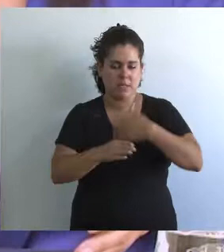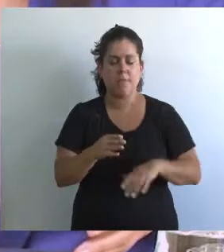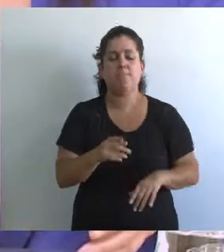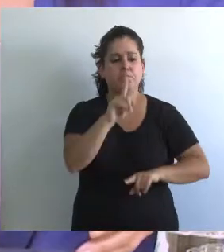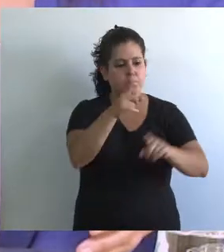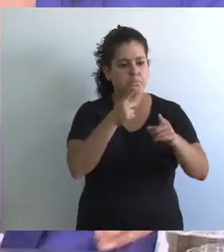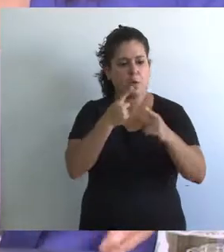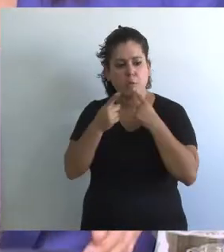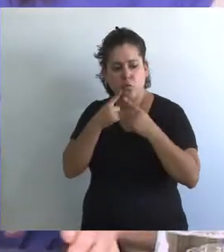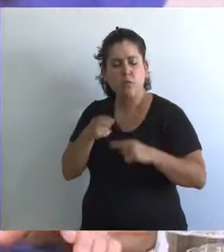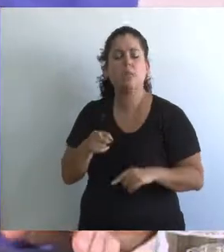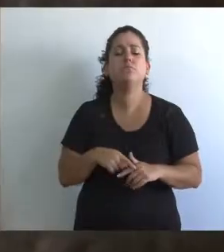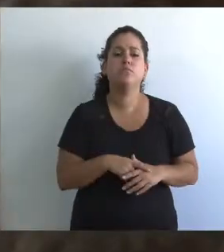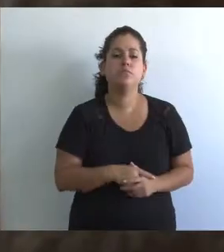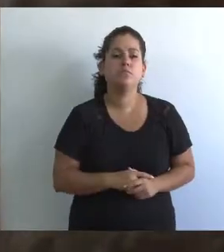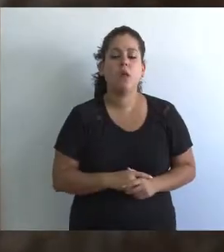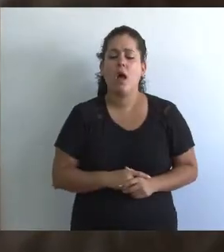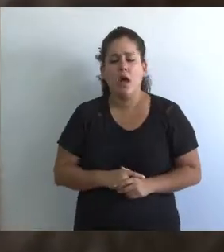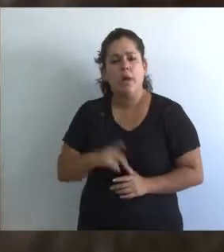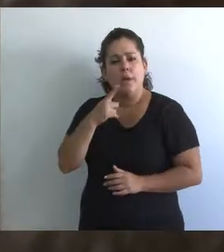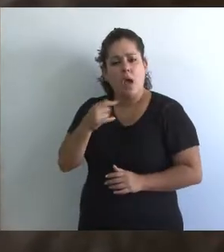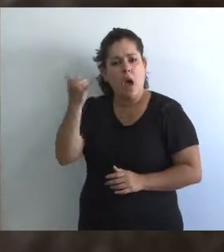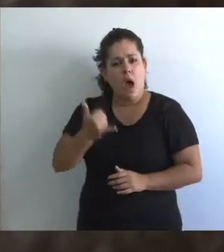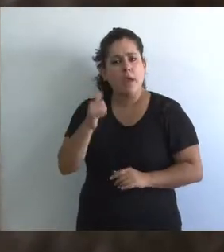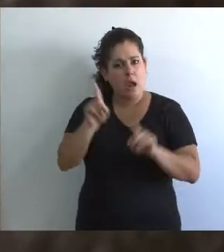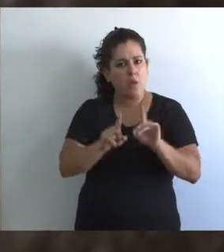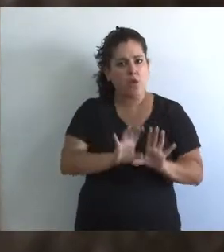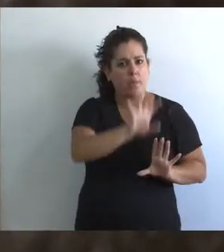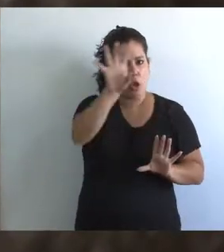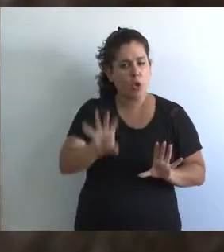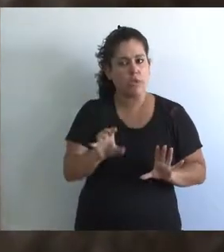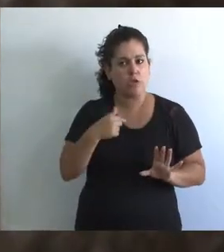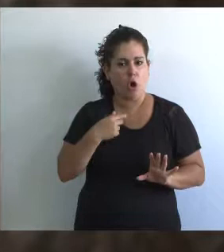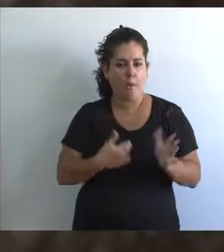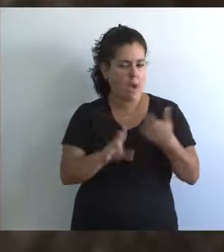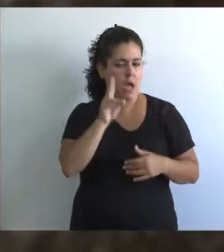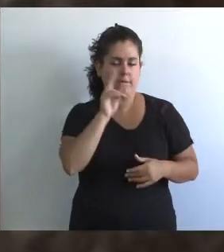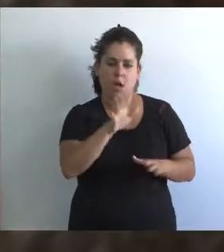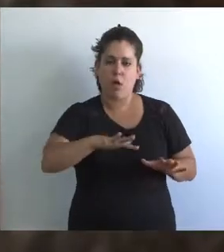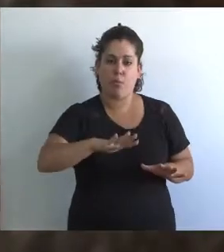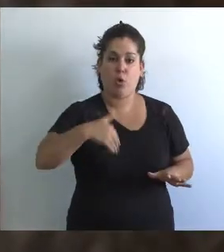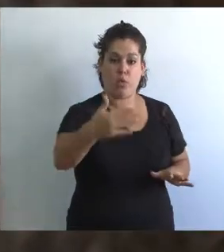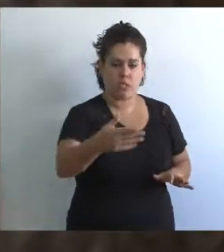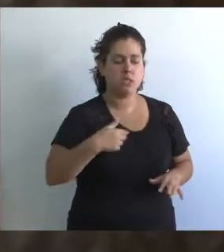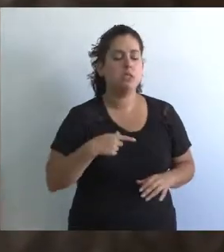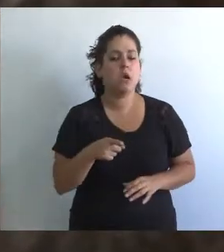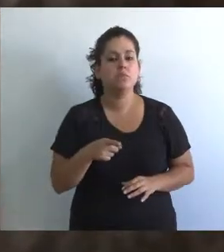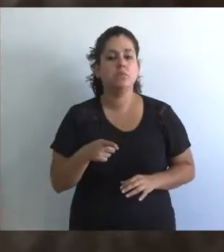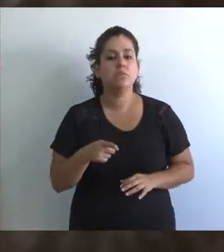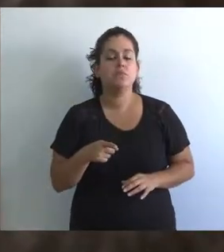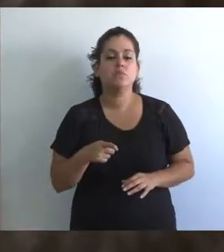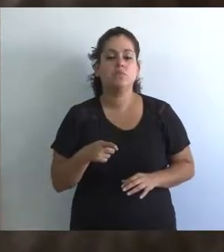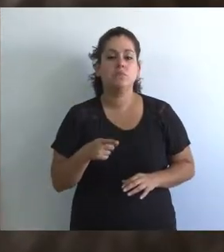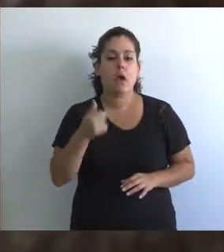de discapacidad. Margarita, Pablo. Hay todavía en algunos lugares del país, particularmente yo lo veo mucho en el conurbano